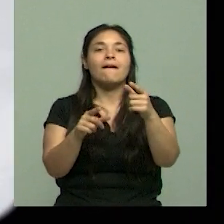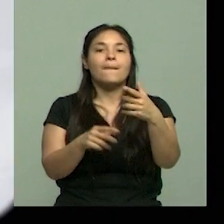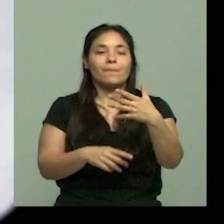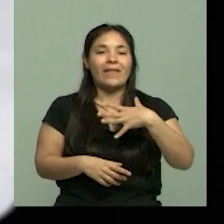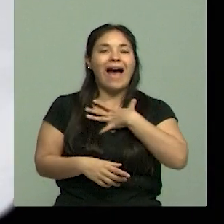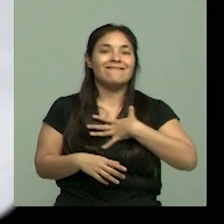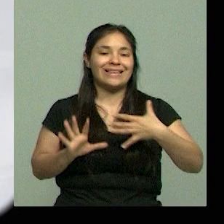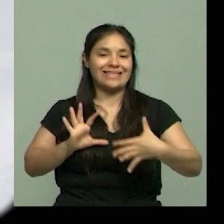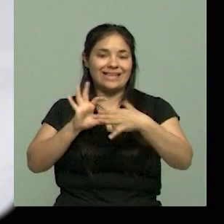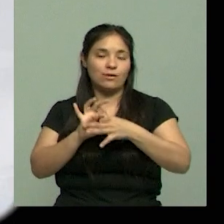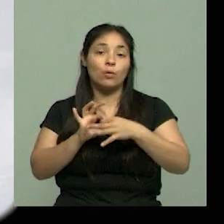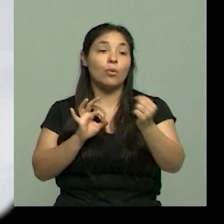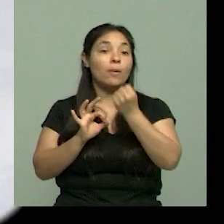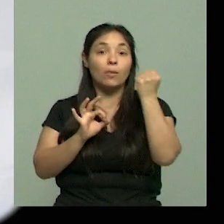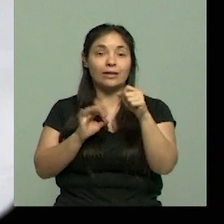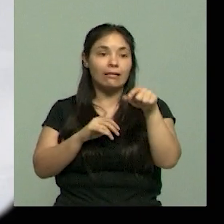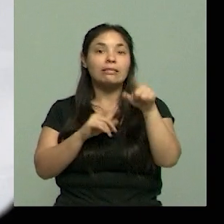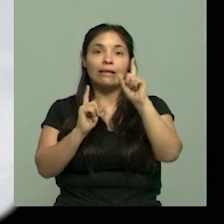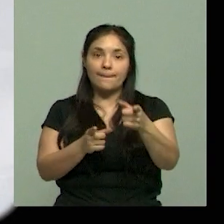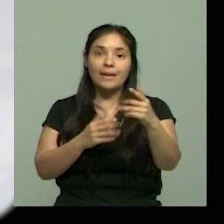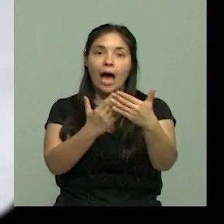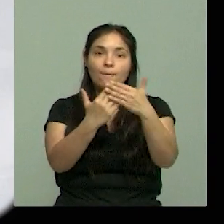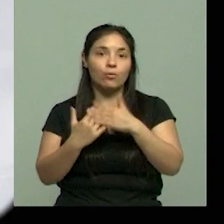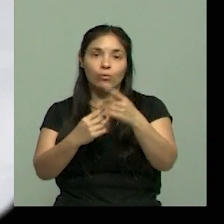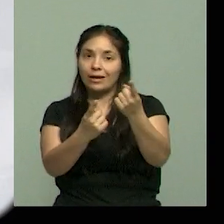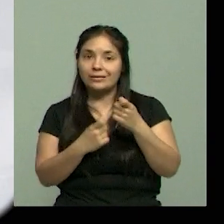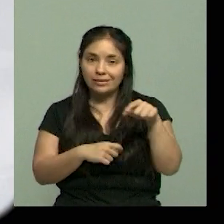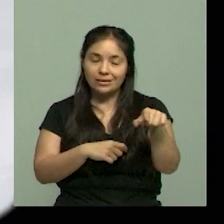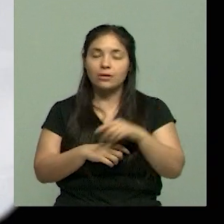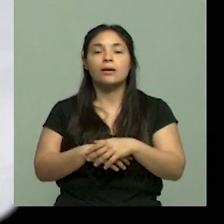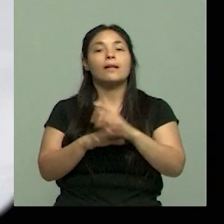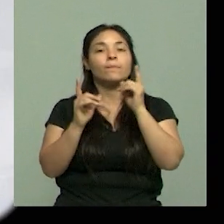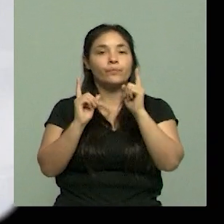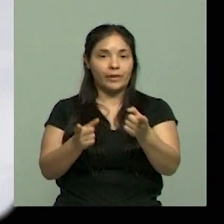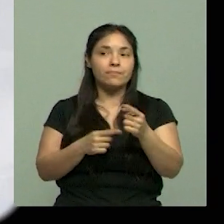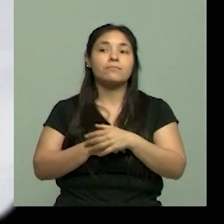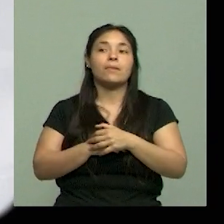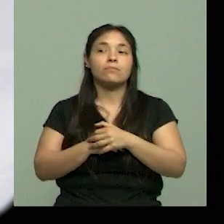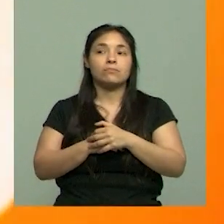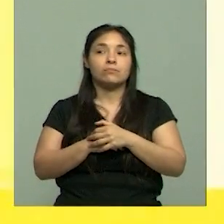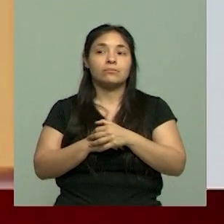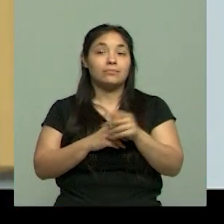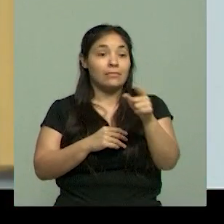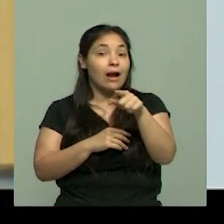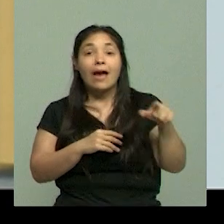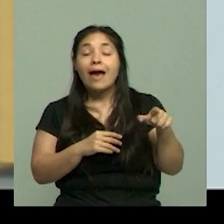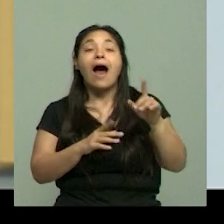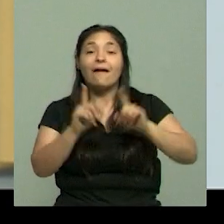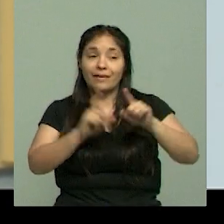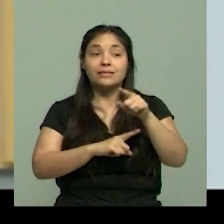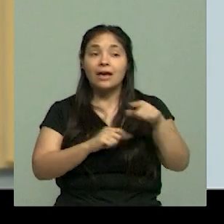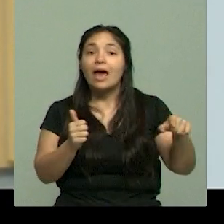siempre importante poder contar con eso. Muchas veces también es verdad que influyen en el surgimiento de la problemática,